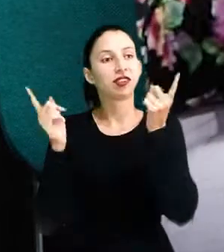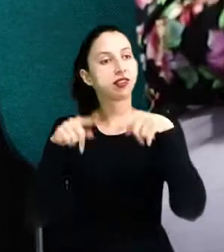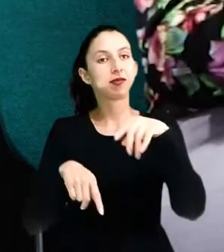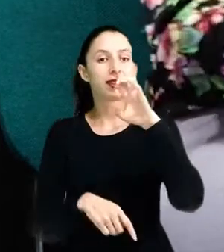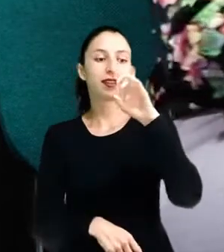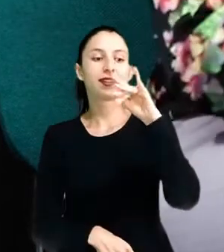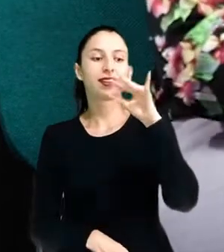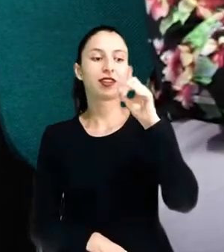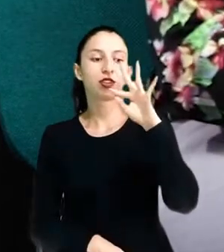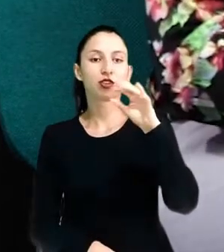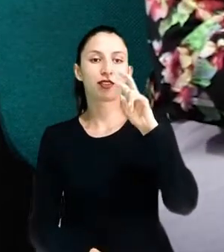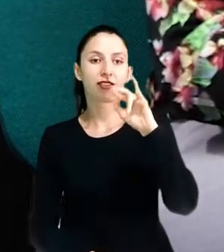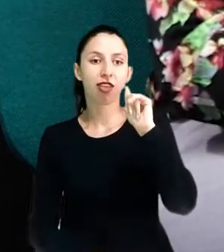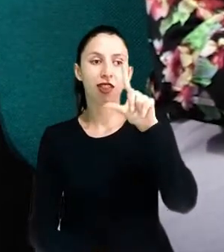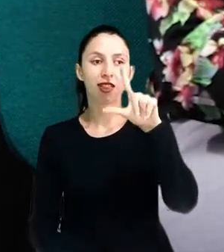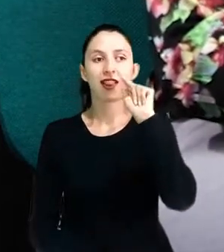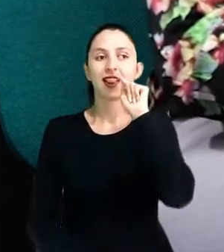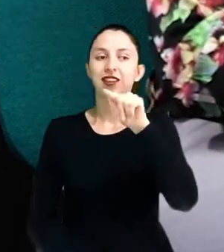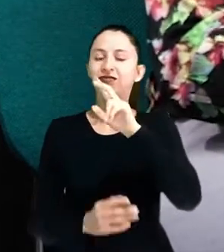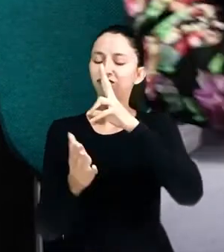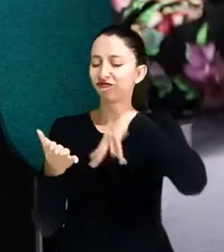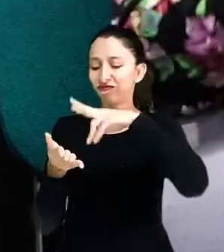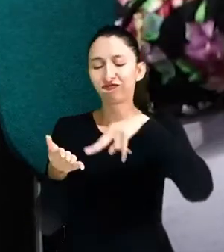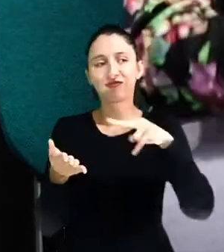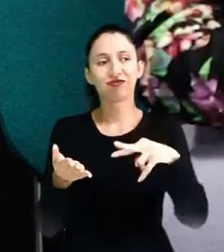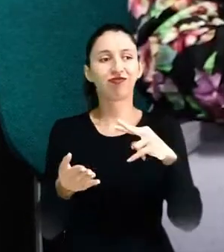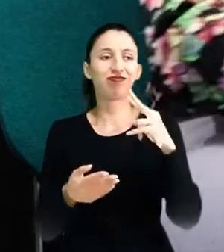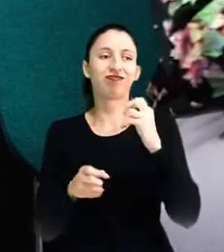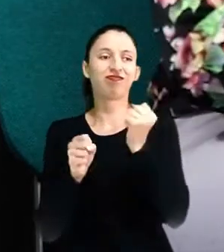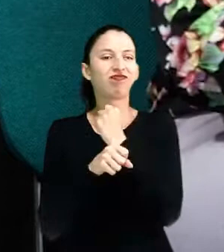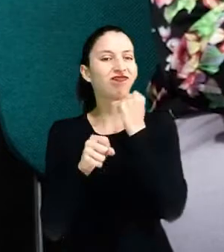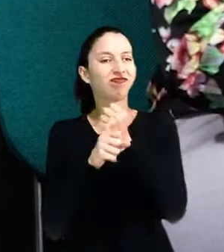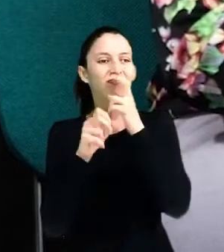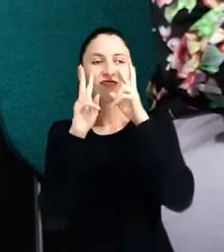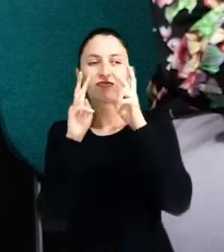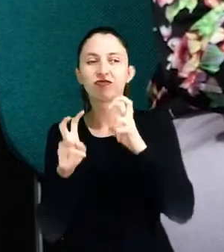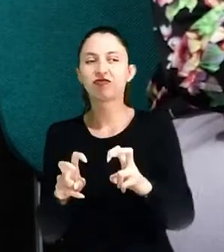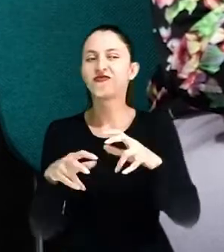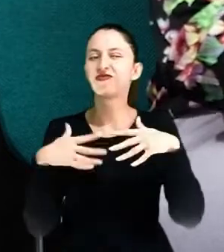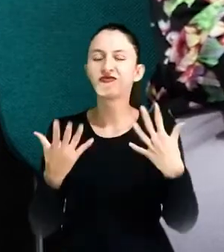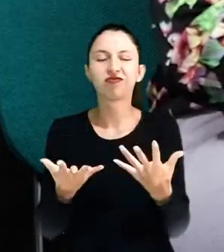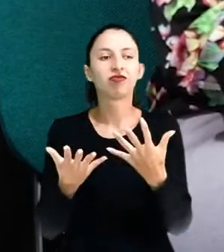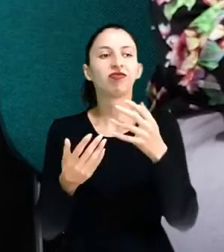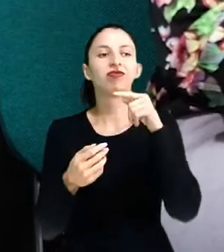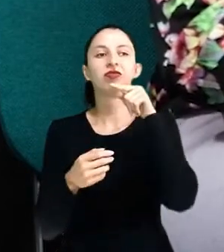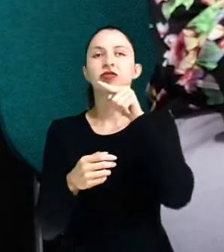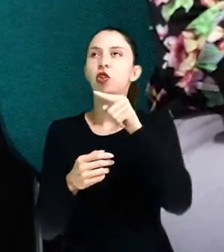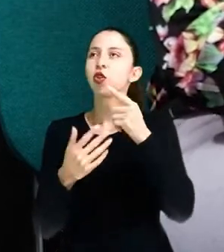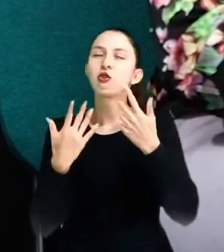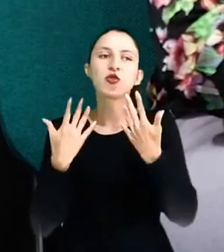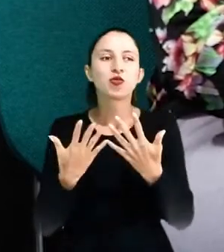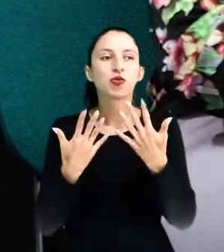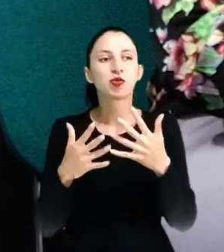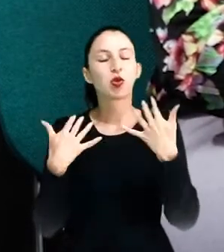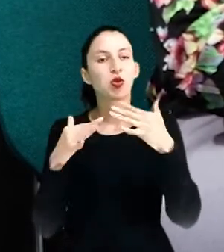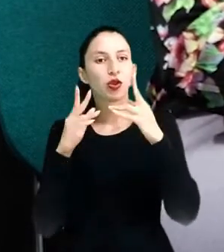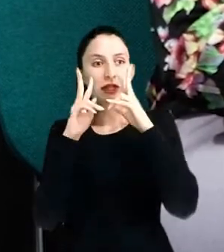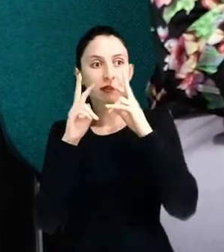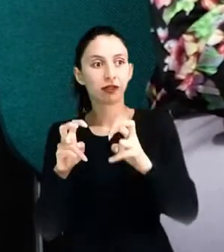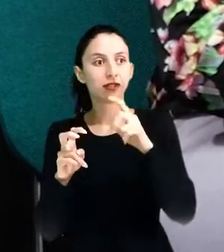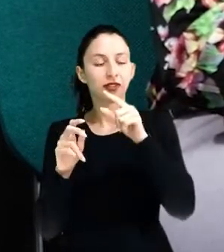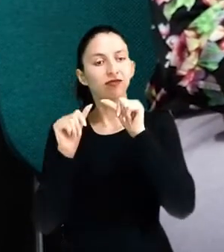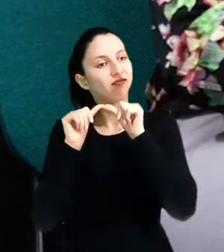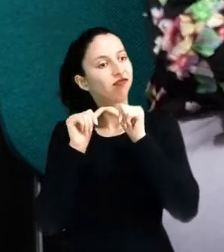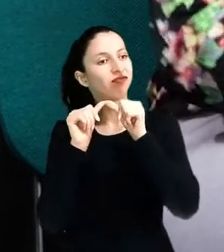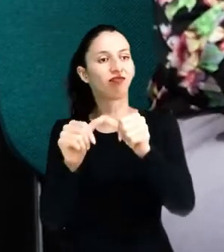editorial, inspirarnos también alrededor de todo ese trabajo investigativo y de toda esa labor como escritores, manteniendo, por supuesto,